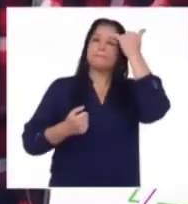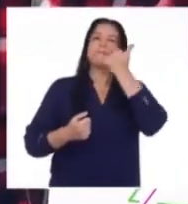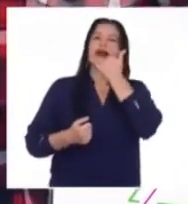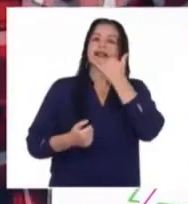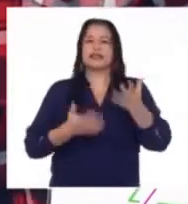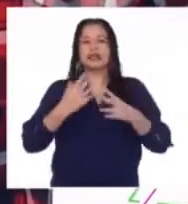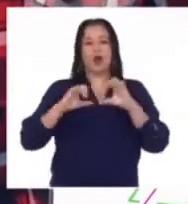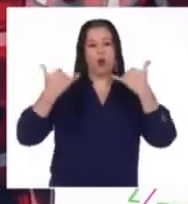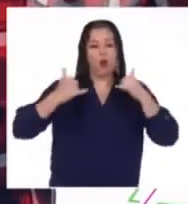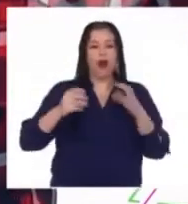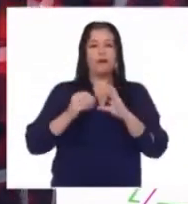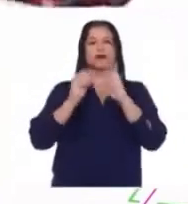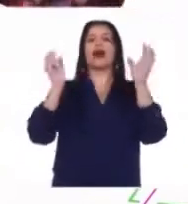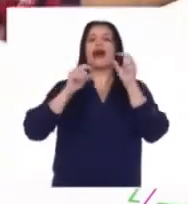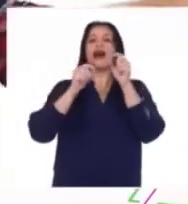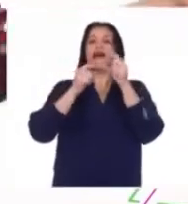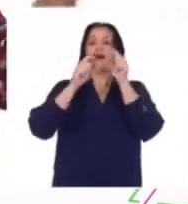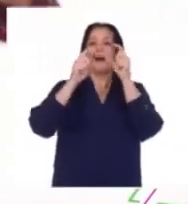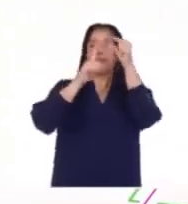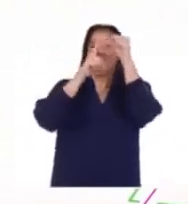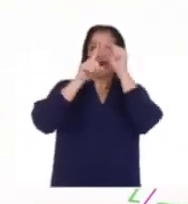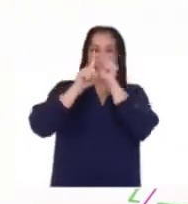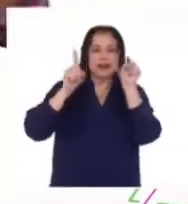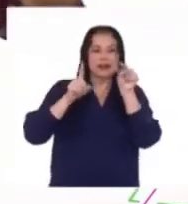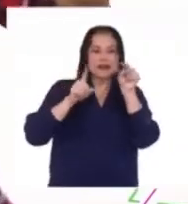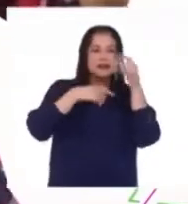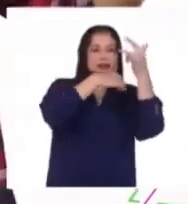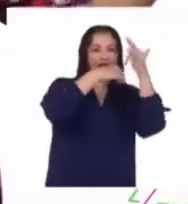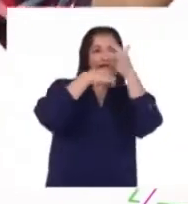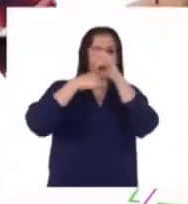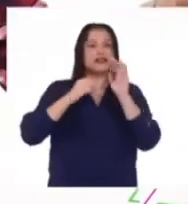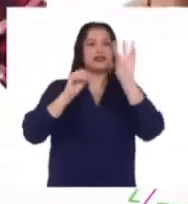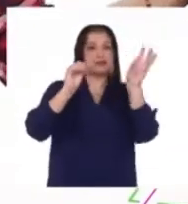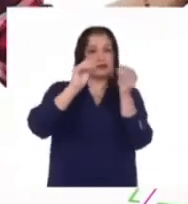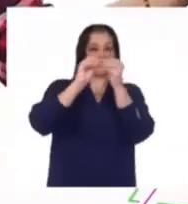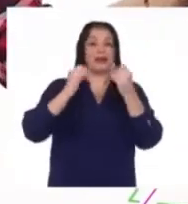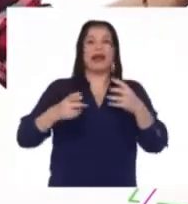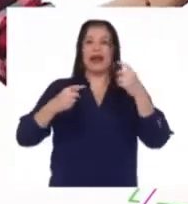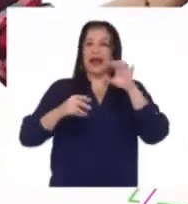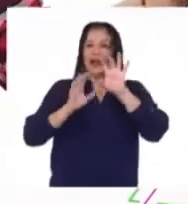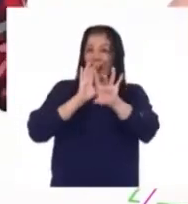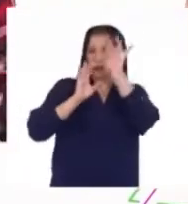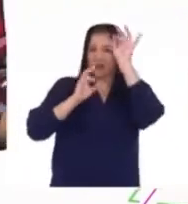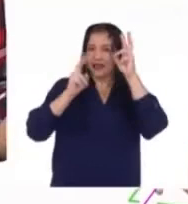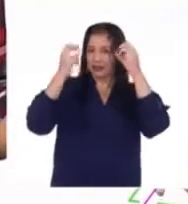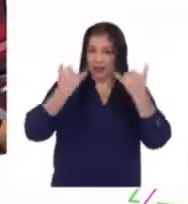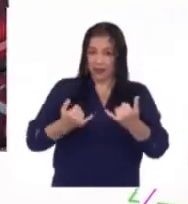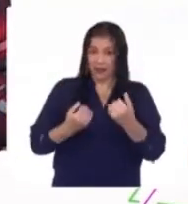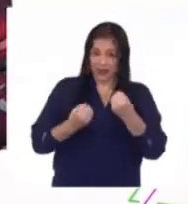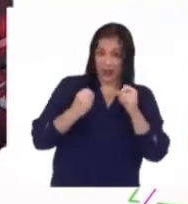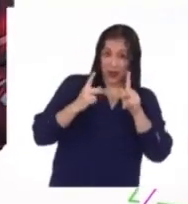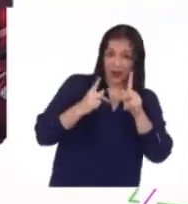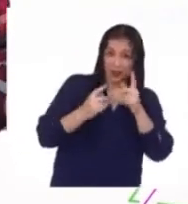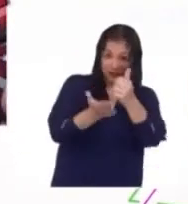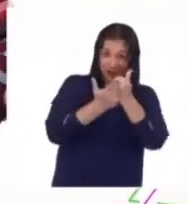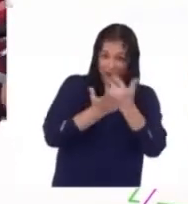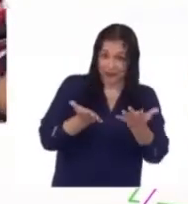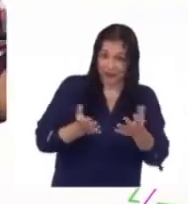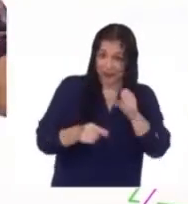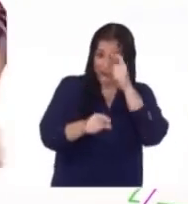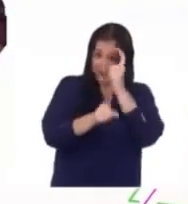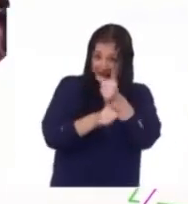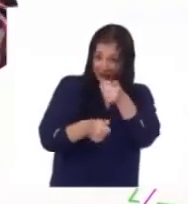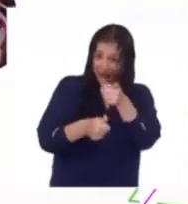a completar palabras para descubrir los temas de hoy? ¿Les parece? ¿Me ayuda?